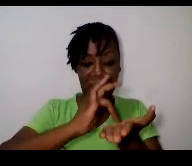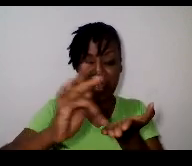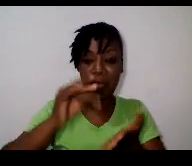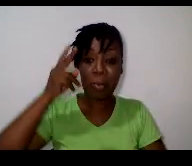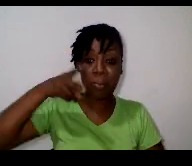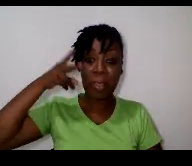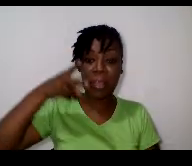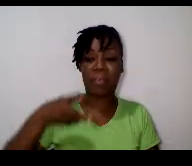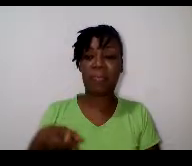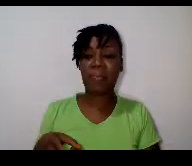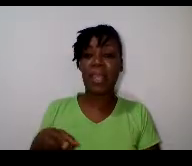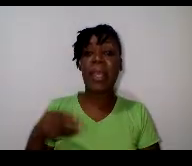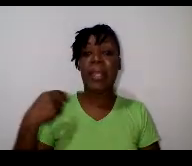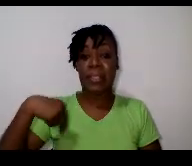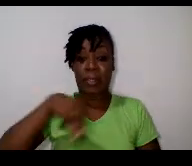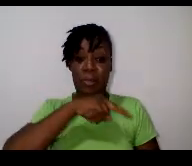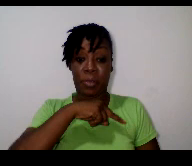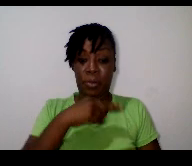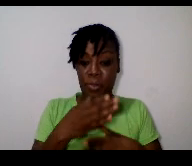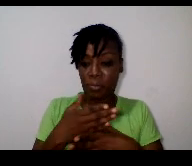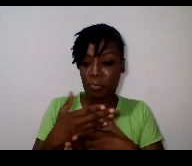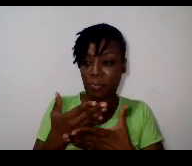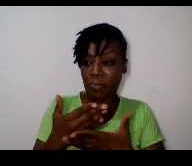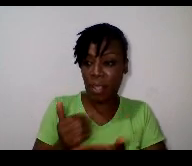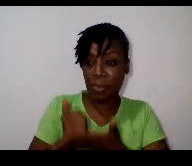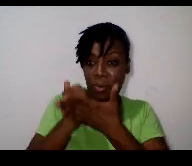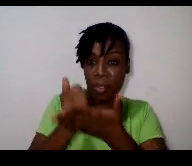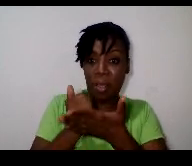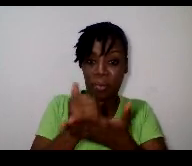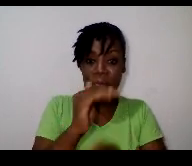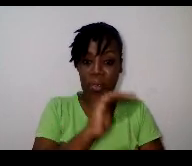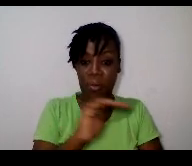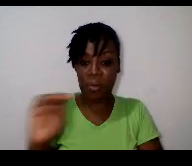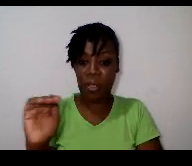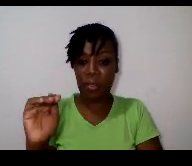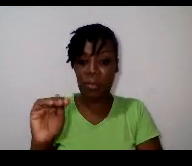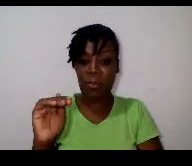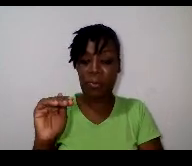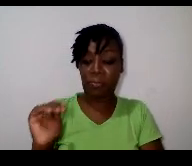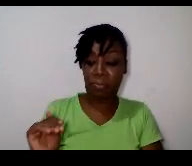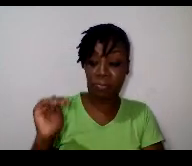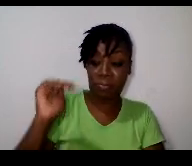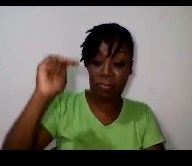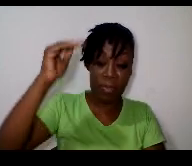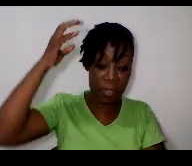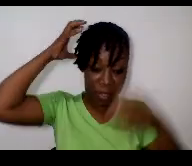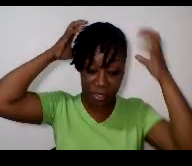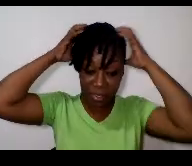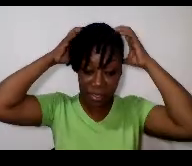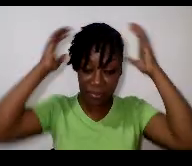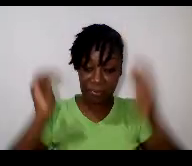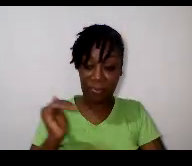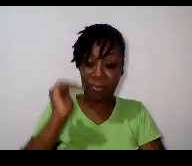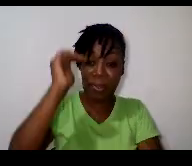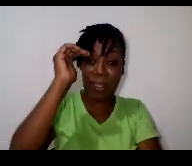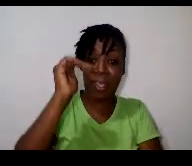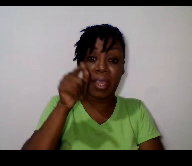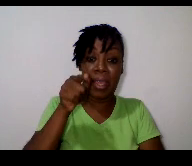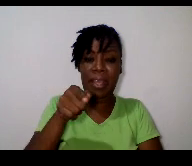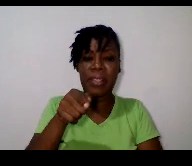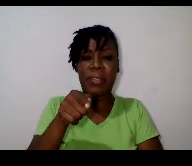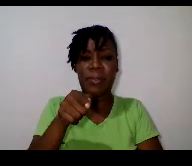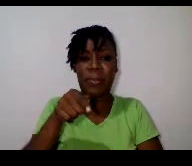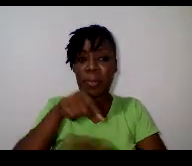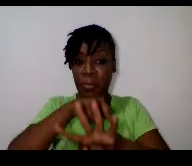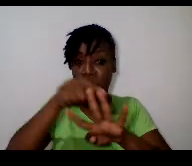de la vida de un niño o un adolescente que tiene un cerebro en crecimiento, debemos recordar que los materiales esenciales los